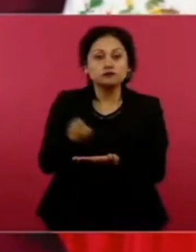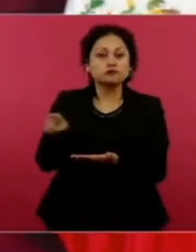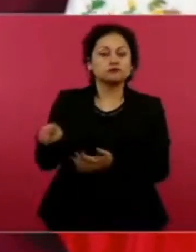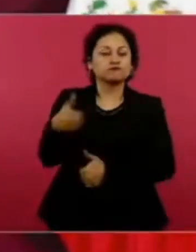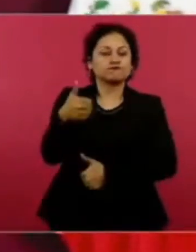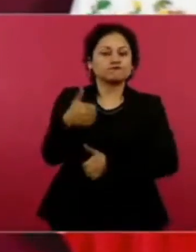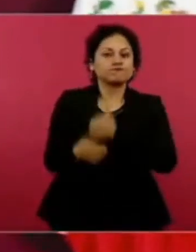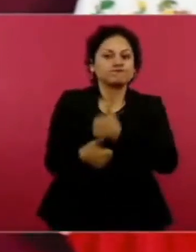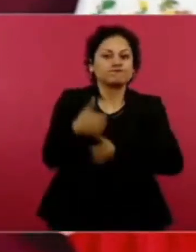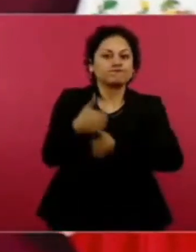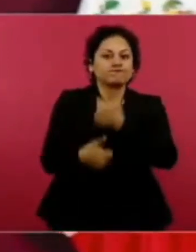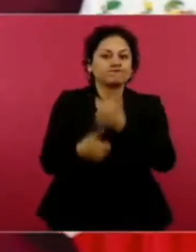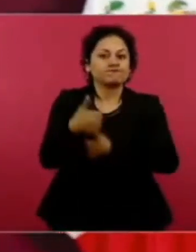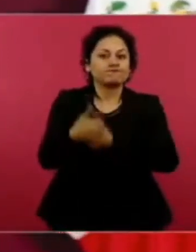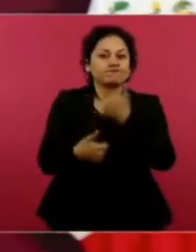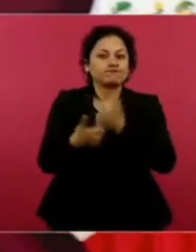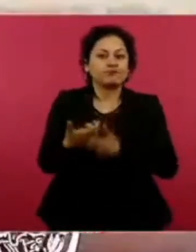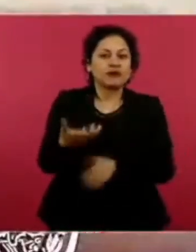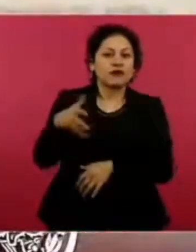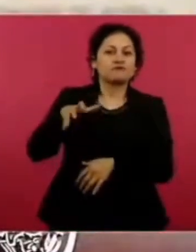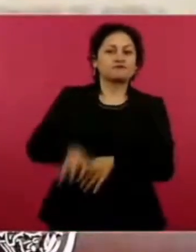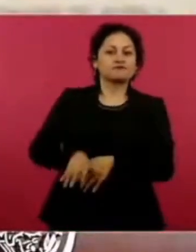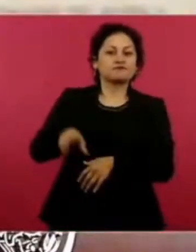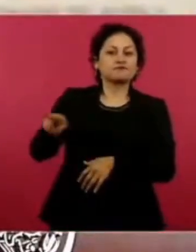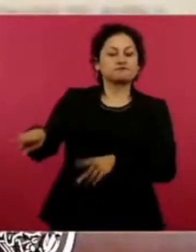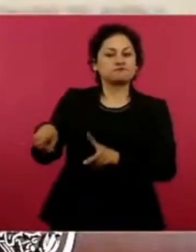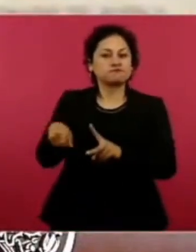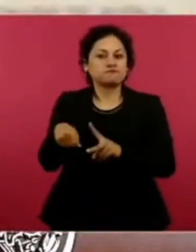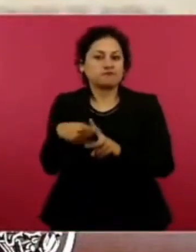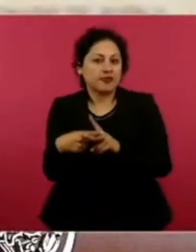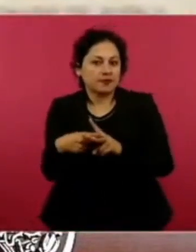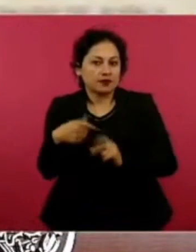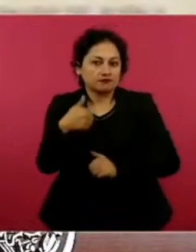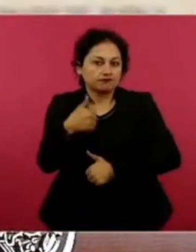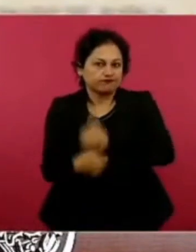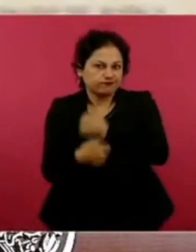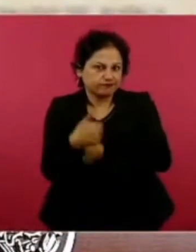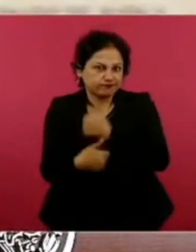el Campeonato Mundial de Aritmética,